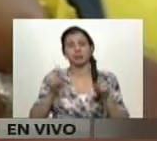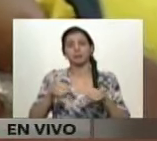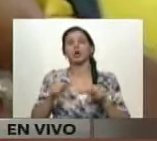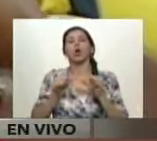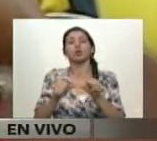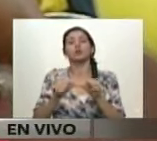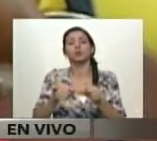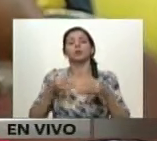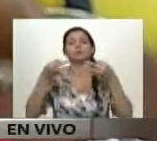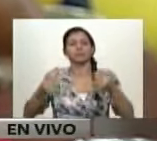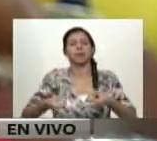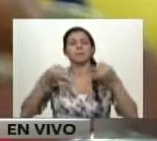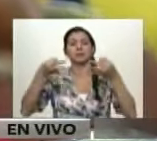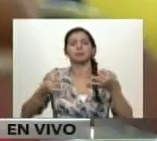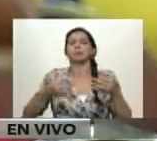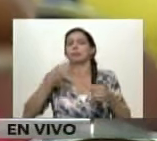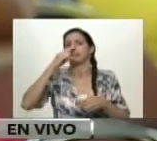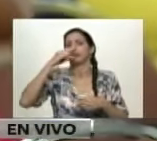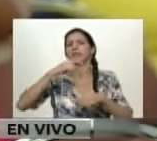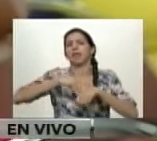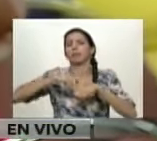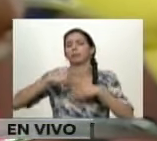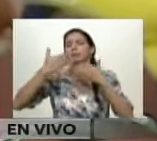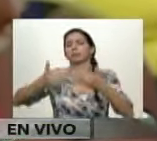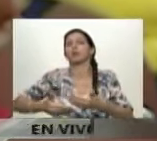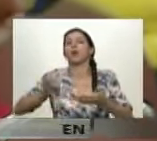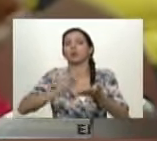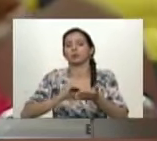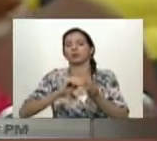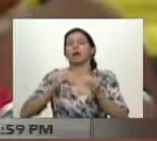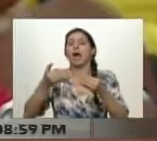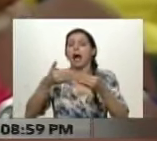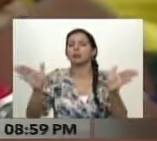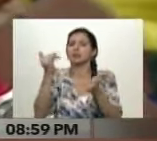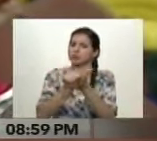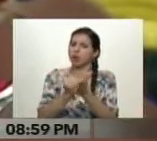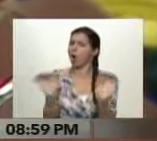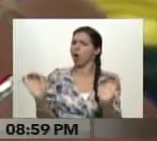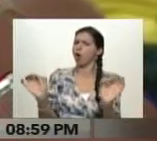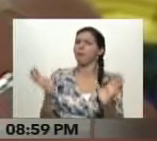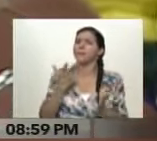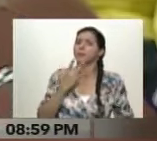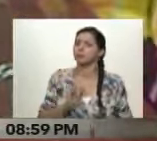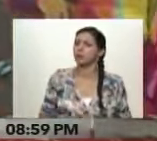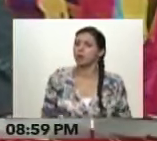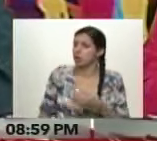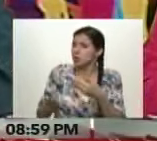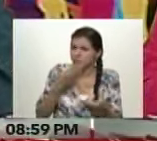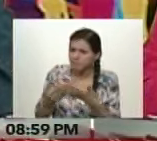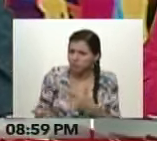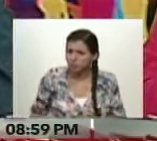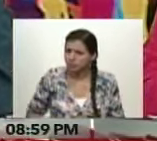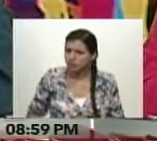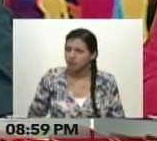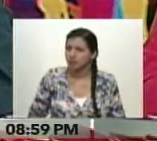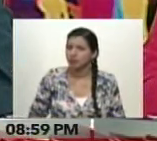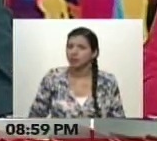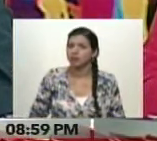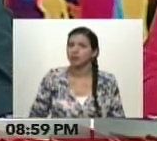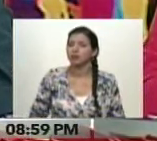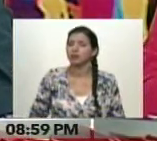procesos de inscripción, incorporación, captación. ¿O es que no nos importa tocarle la puerta al corazón e